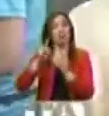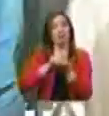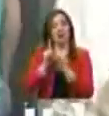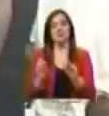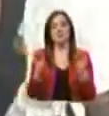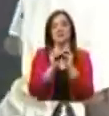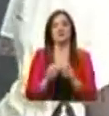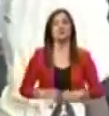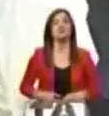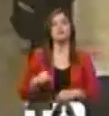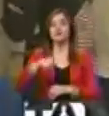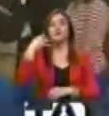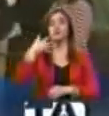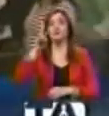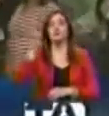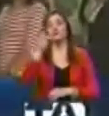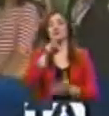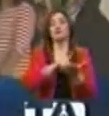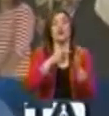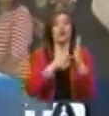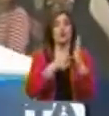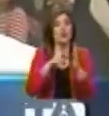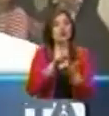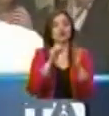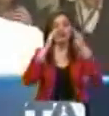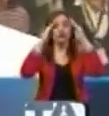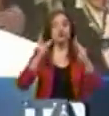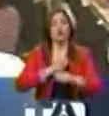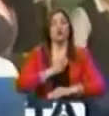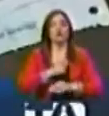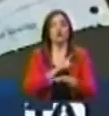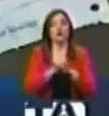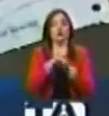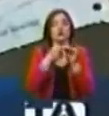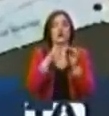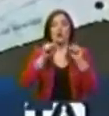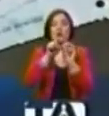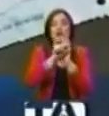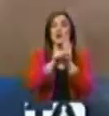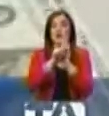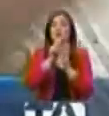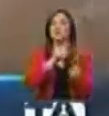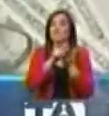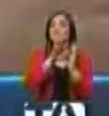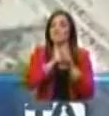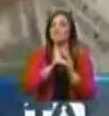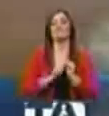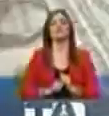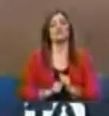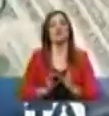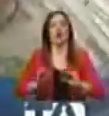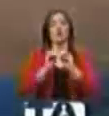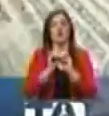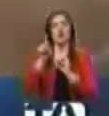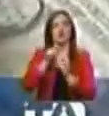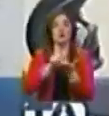Desde hoy, 2 de enero, podrá pagar el impuesto predial en el Distrito Metropolitano de Quito y acceder a los descuentos. Está previsto un aumento en los rubros